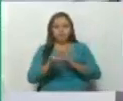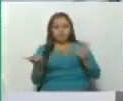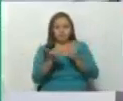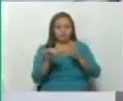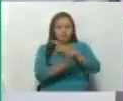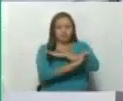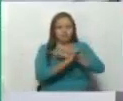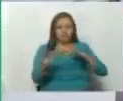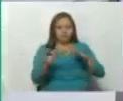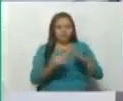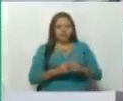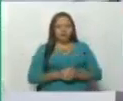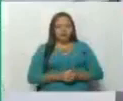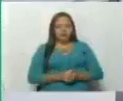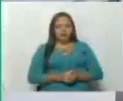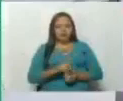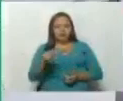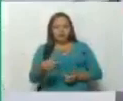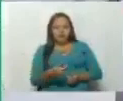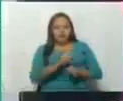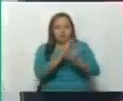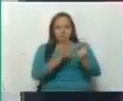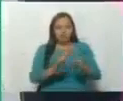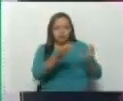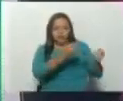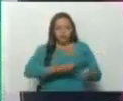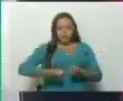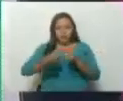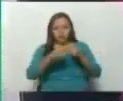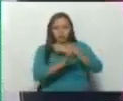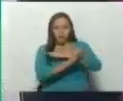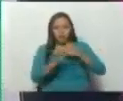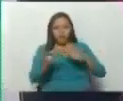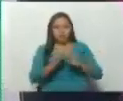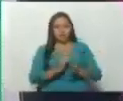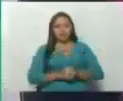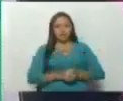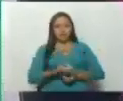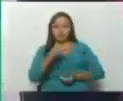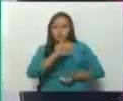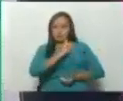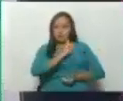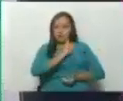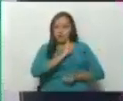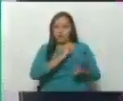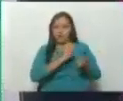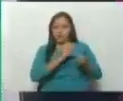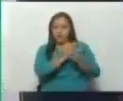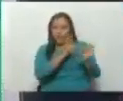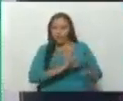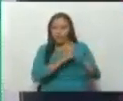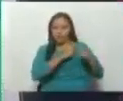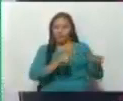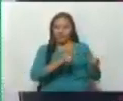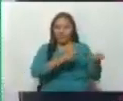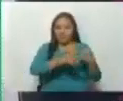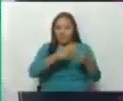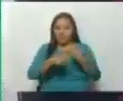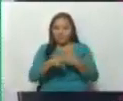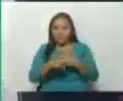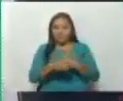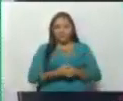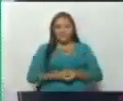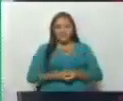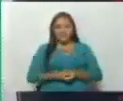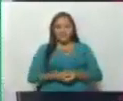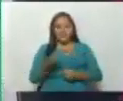frontera y también la dinámica económica que se da en la frontera, que también tiene una identidad que tiene que ser, tiene un arraigo también